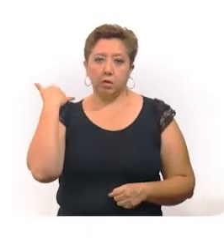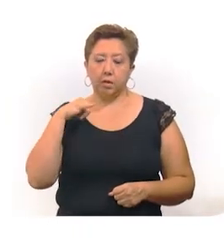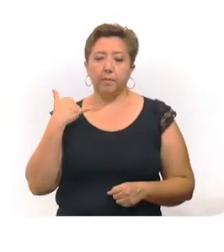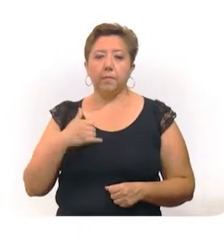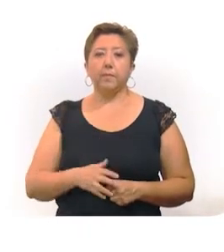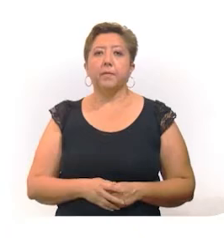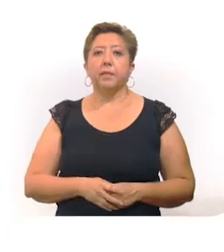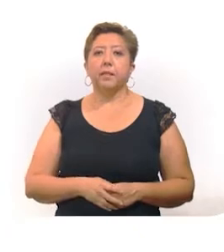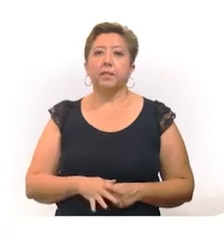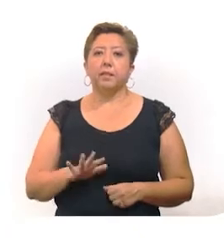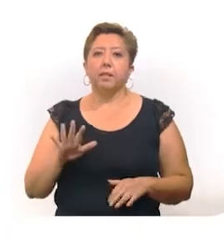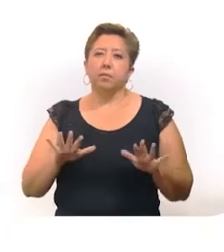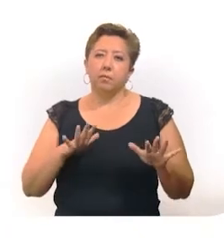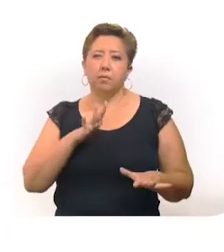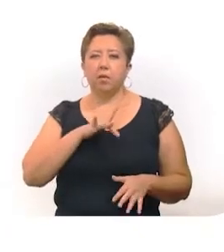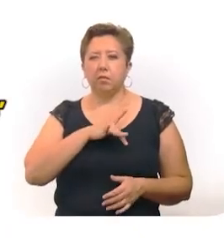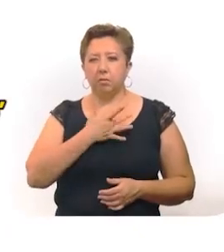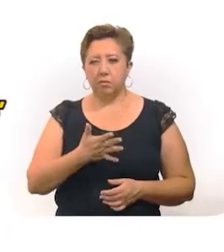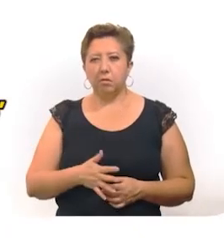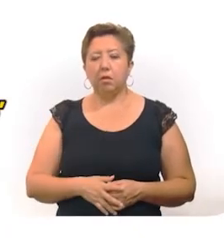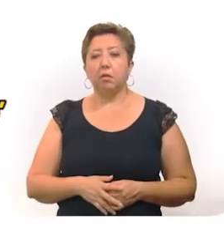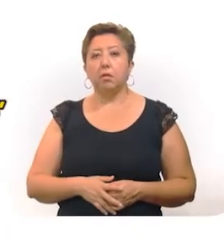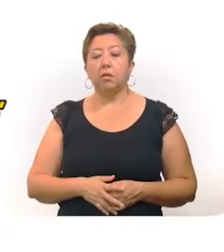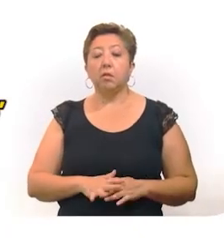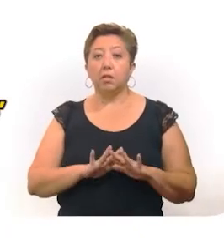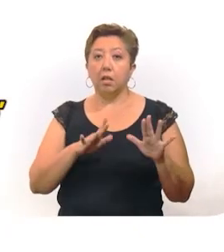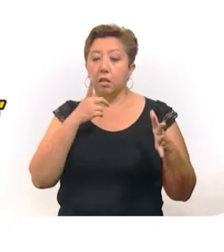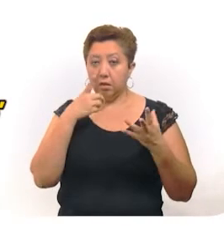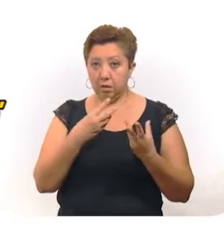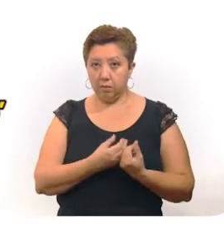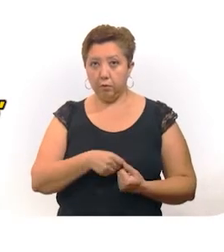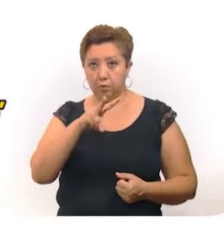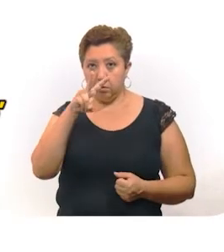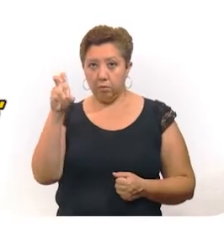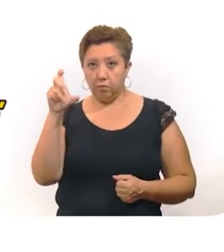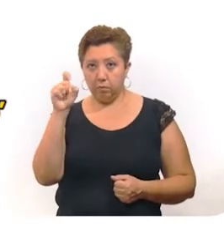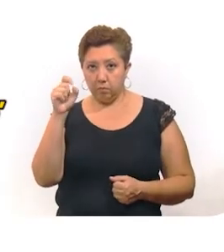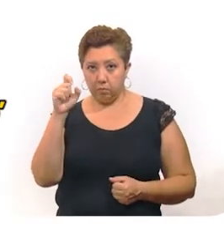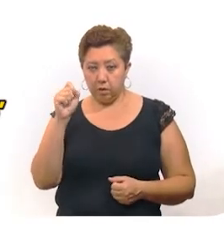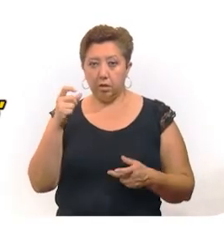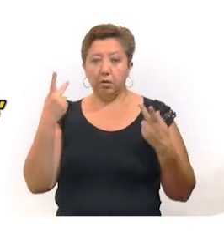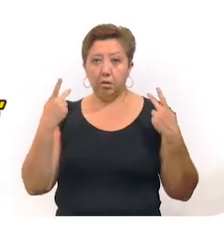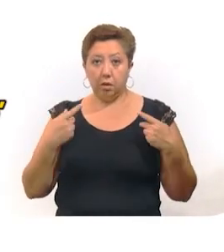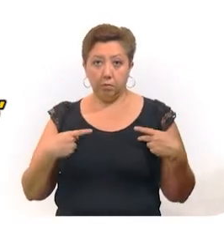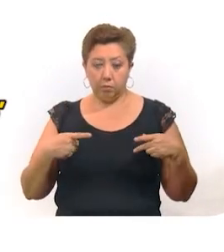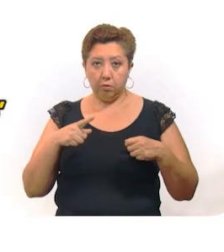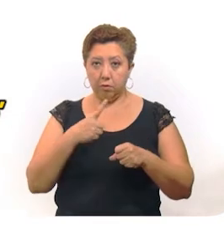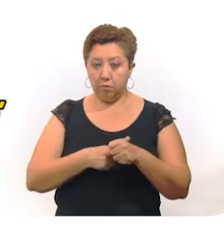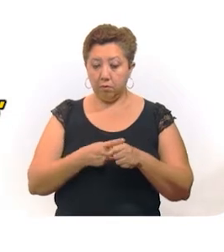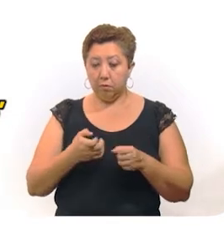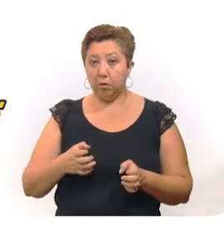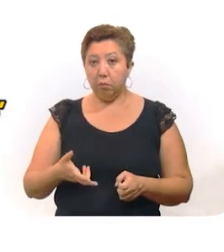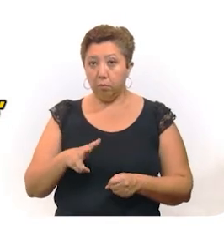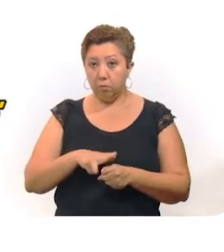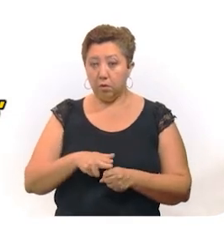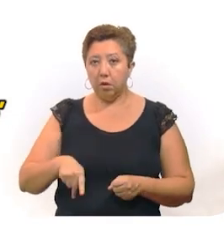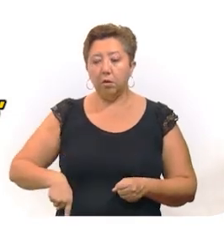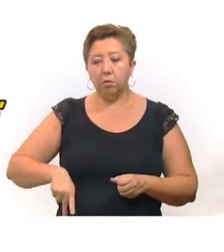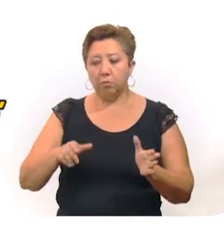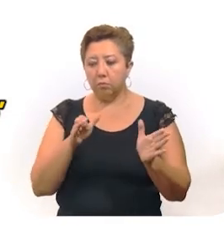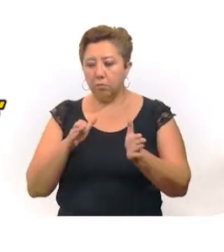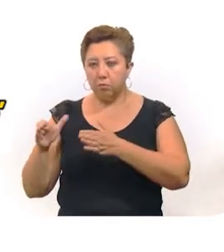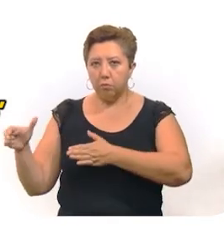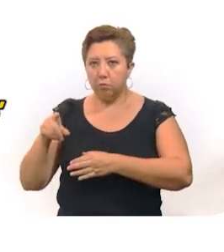Yucatán. Presentan síntomas leves. Como ya mencionamos, 220 de los casos positivos están en hospitales públicos y